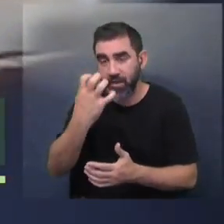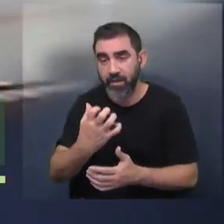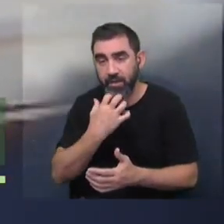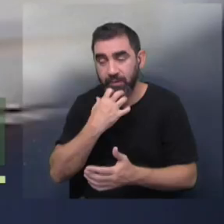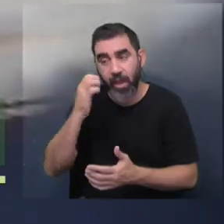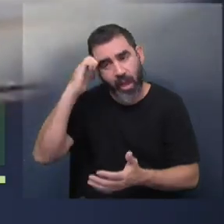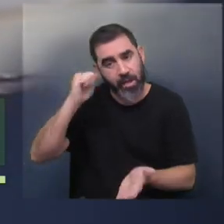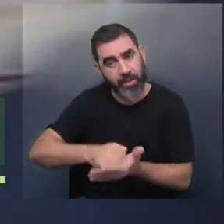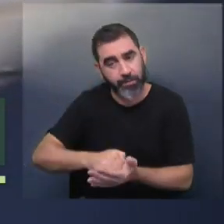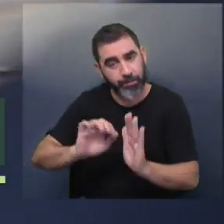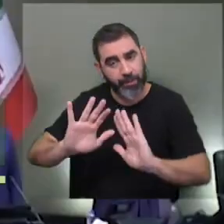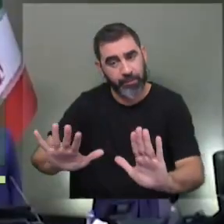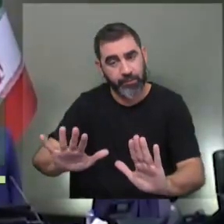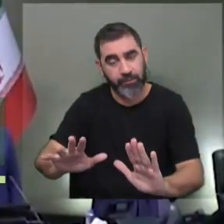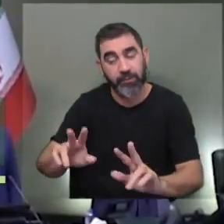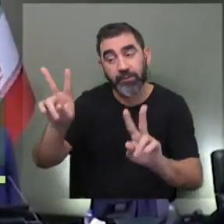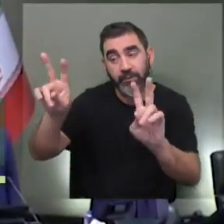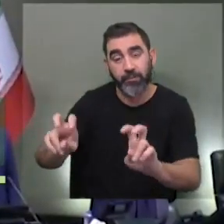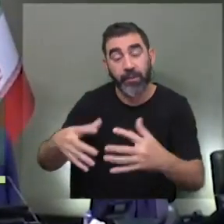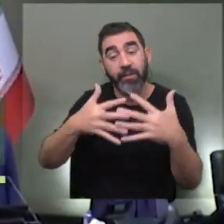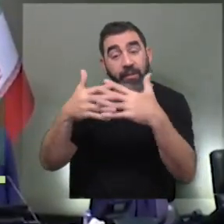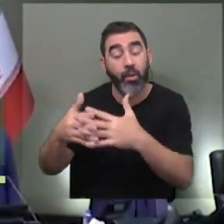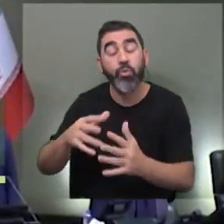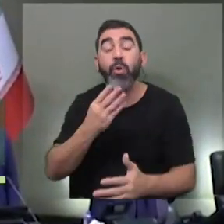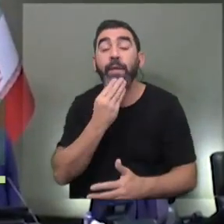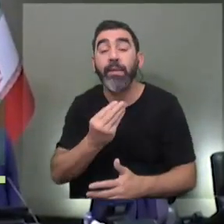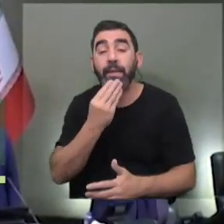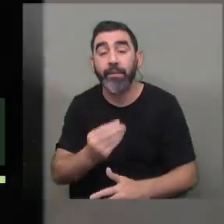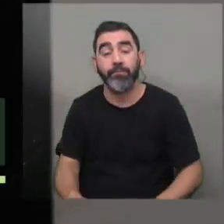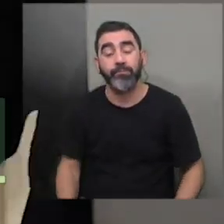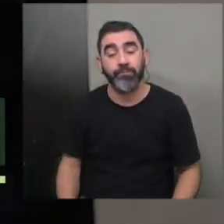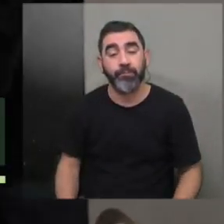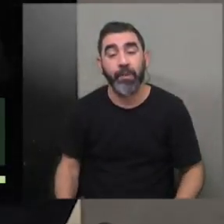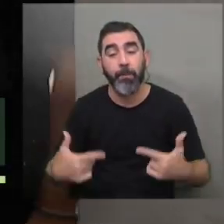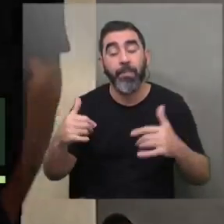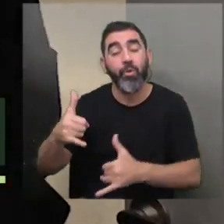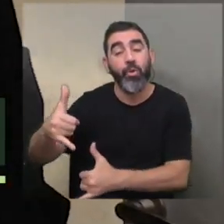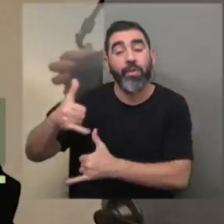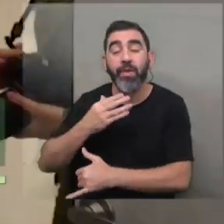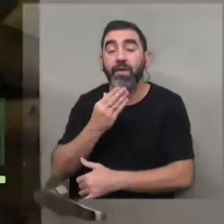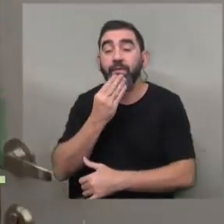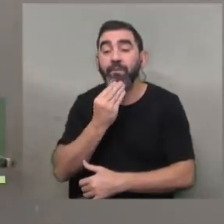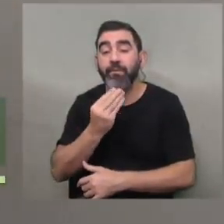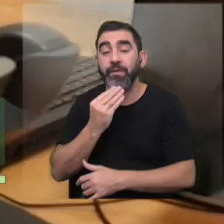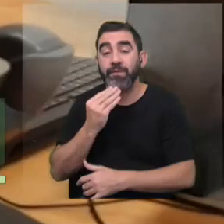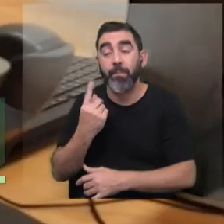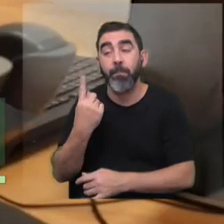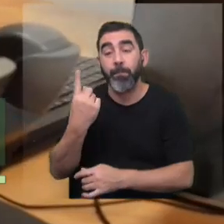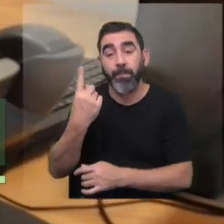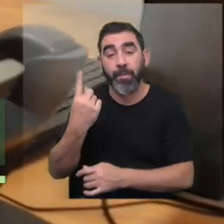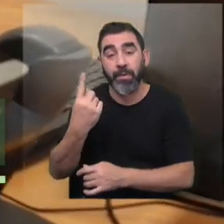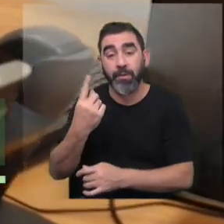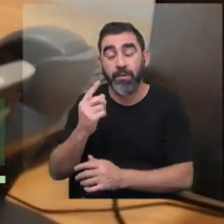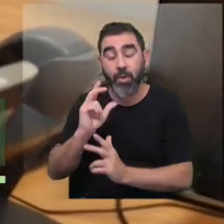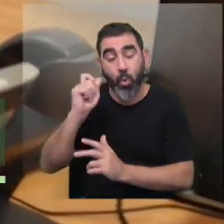arrepentirán de esta acción En referencia a Estados Unidos a Israel el ministro de defensa israelí joab galán primer alto cargo En